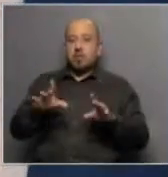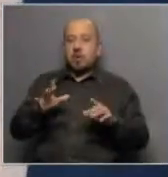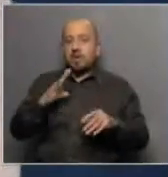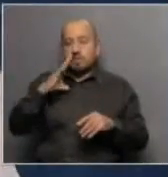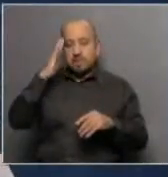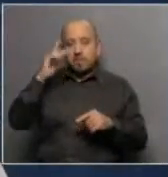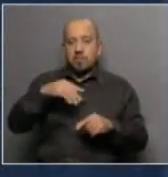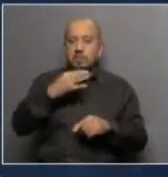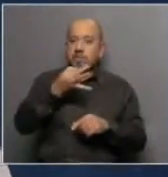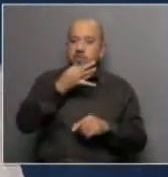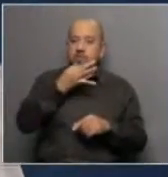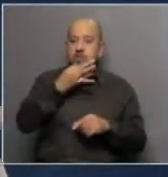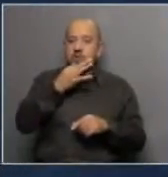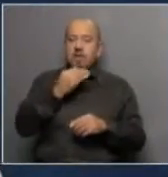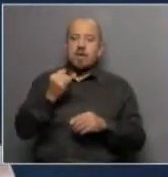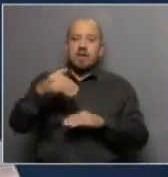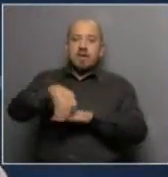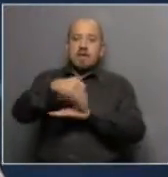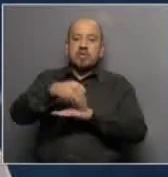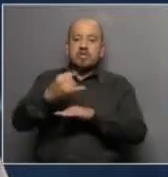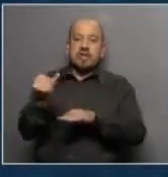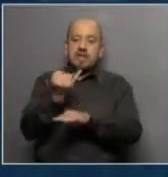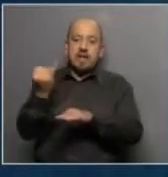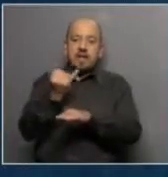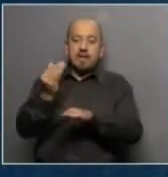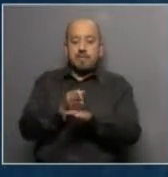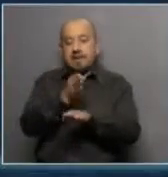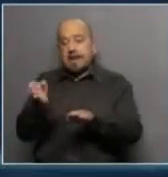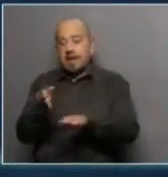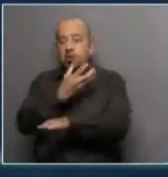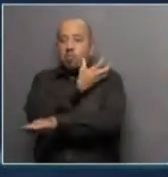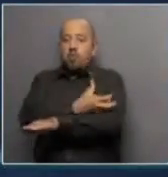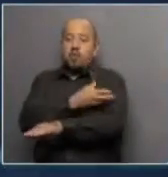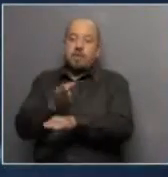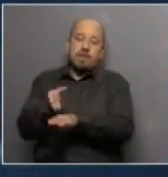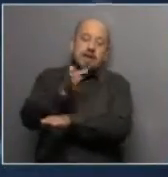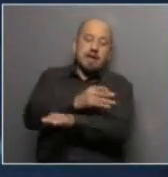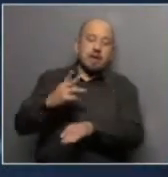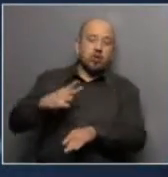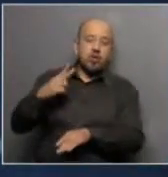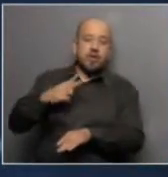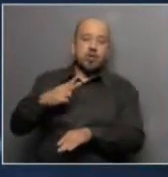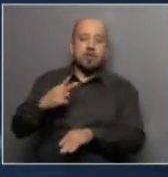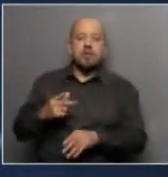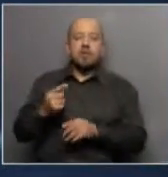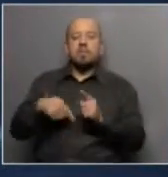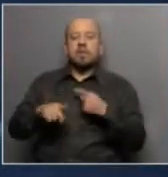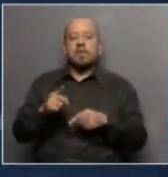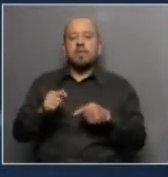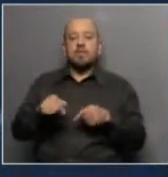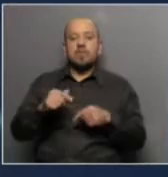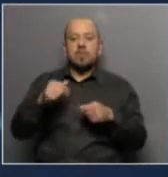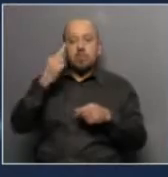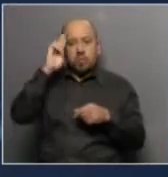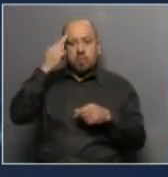sabemos que el chiste es de Avenida Italia por un lado, de Avenida Italia por el otro. Y es la verdad. Y es verdad, lamentablemente. Pero nuestro país no cuenta, por ejemplo, con algo que